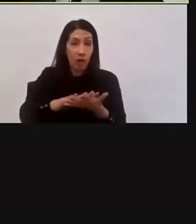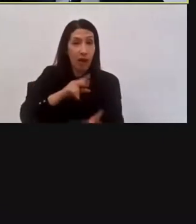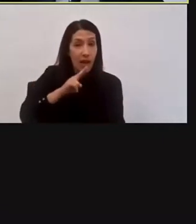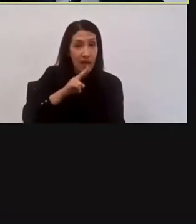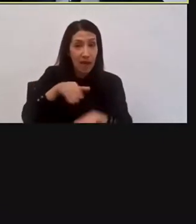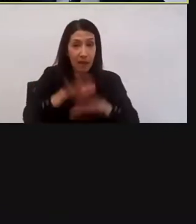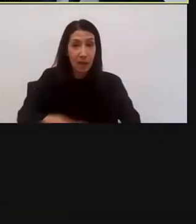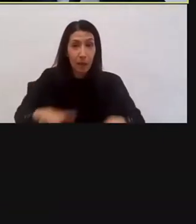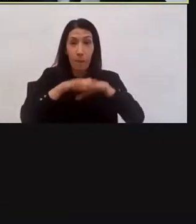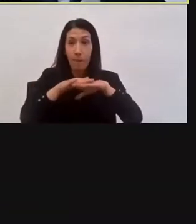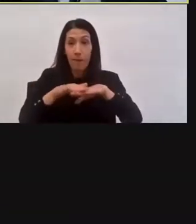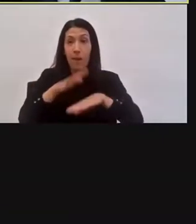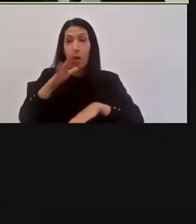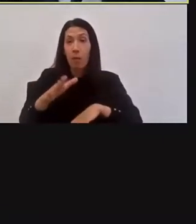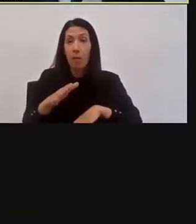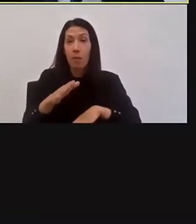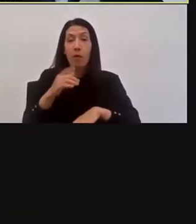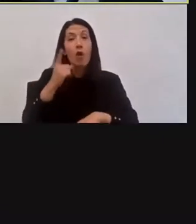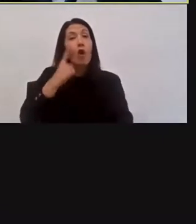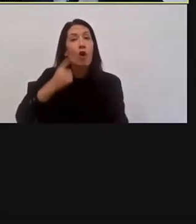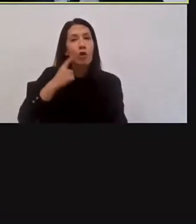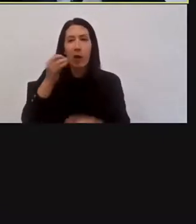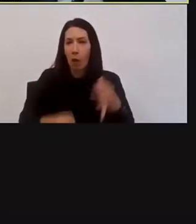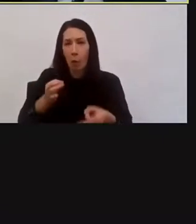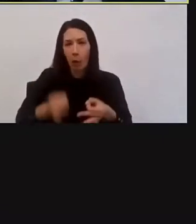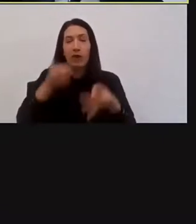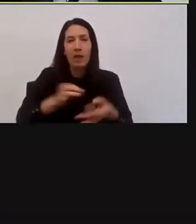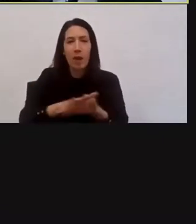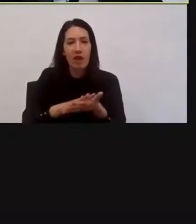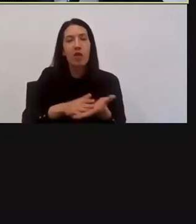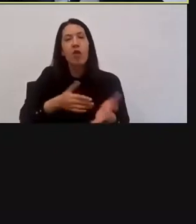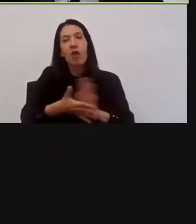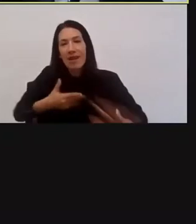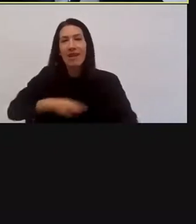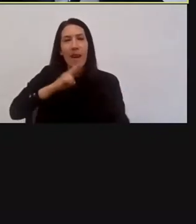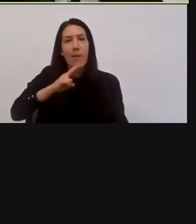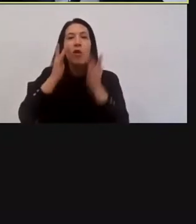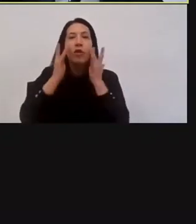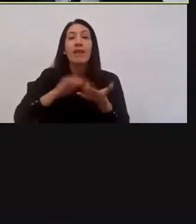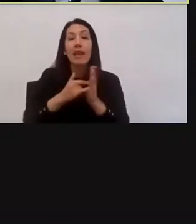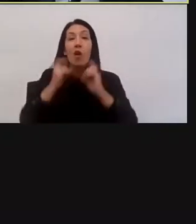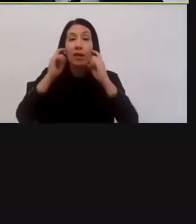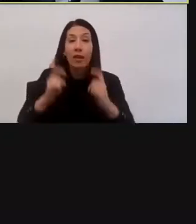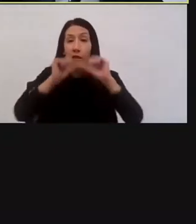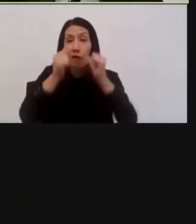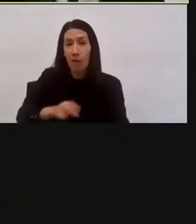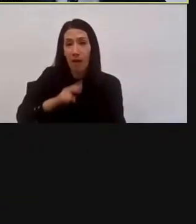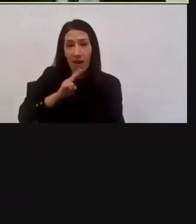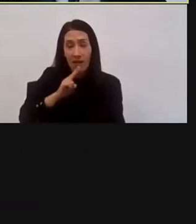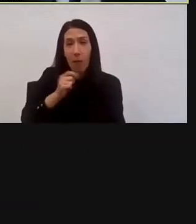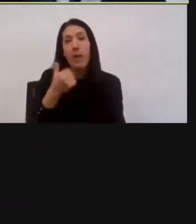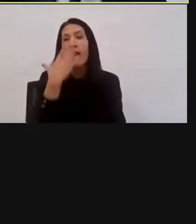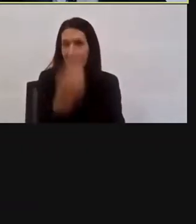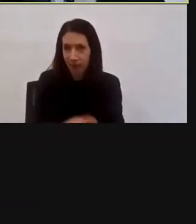porque por los juicios siempre hablamos muy rápido y de una forma muy técnica. Voy a intentar hacerlo de una forma que se nos pueda